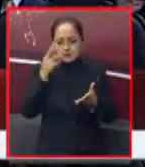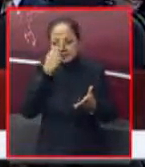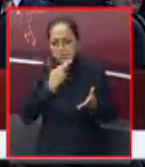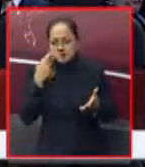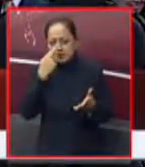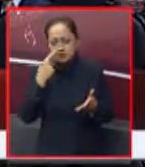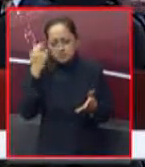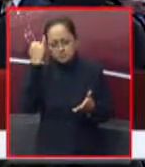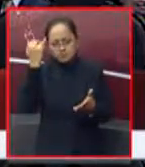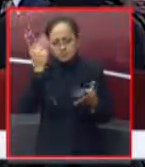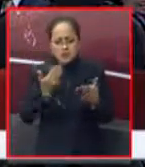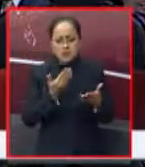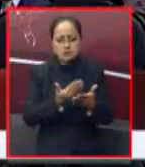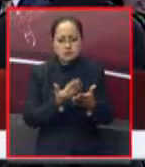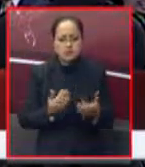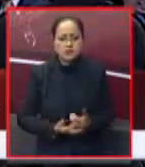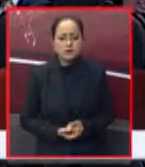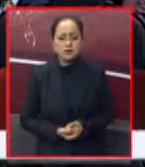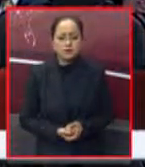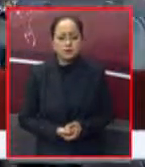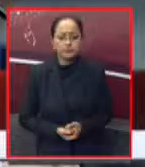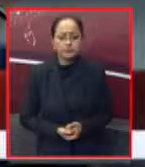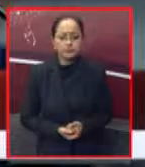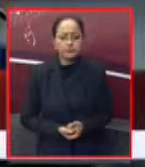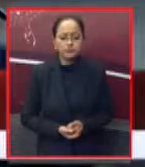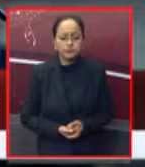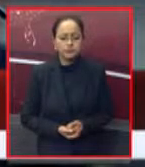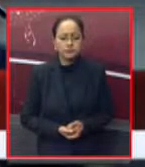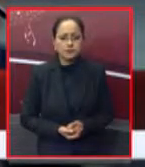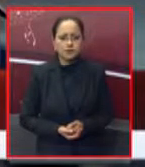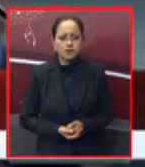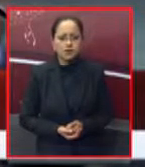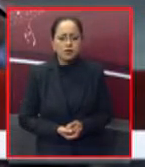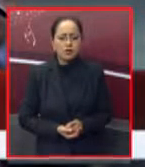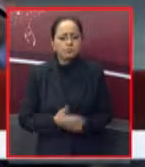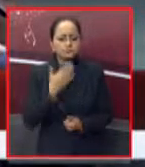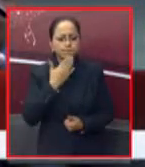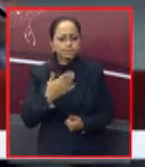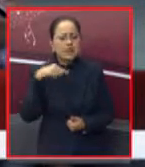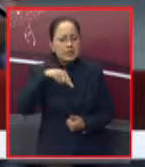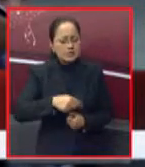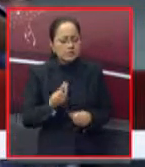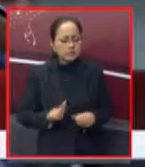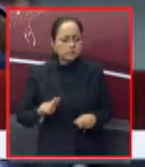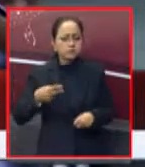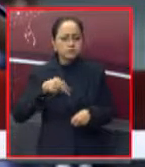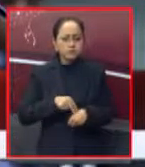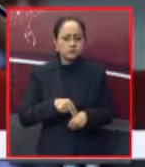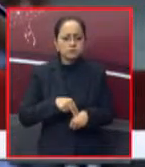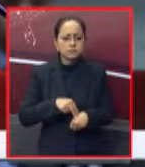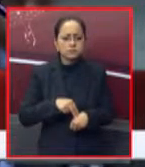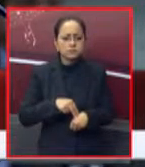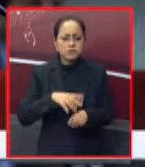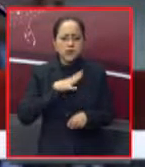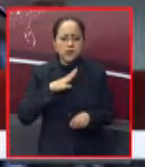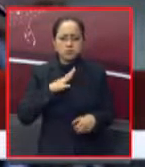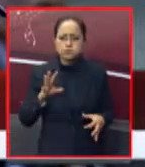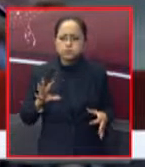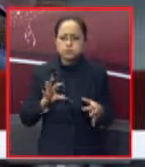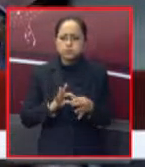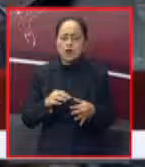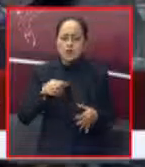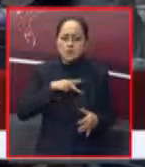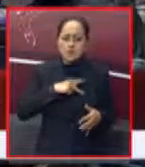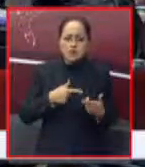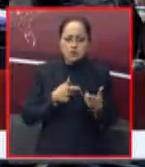las iniciativas. Qué bueno que, por cierto, desde esta tribuna, Encuentro Social